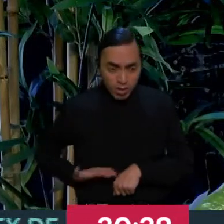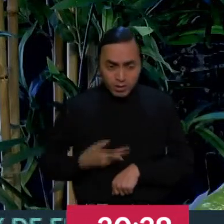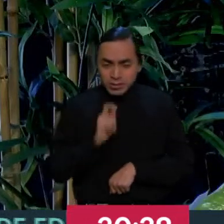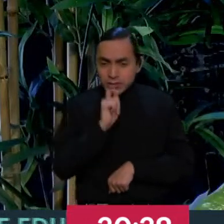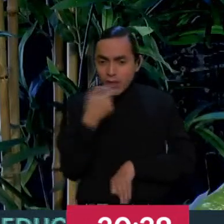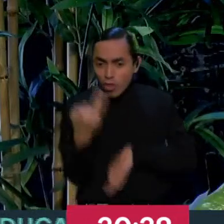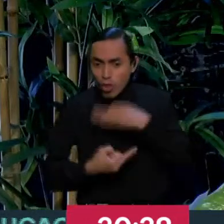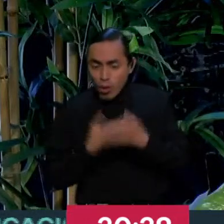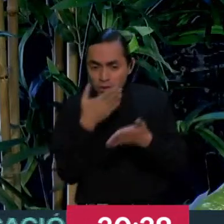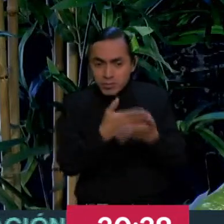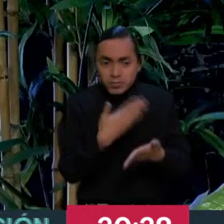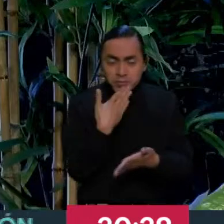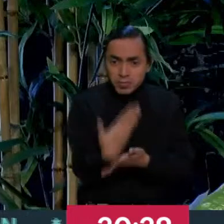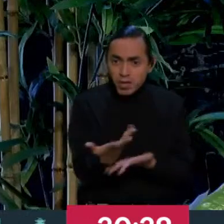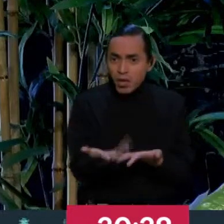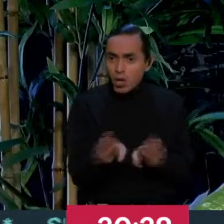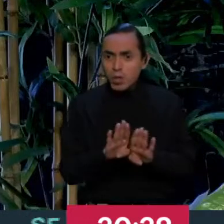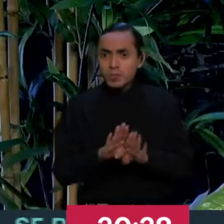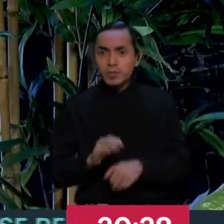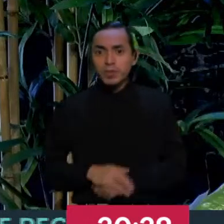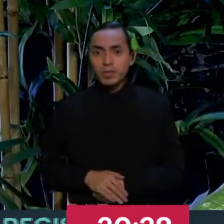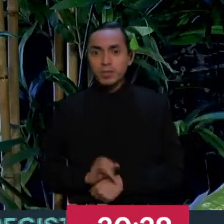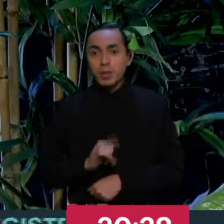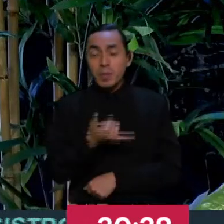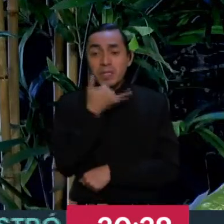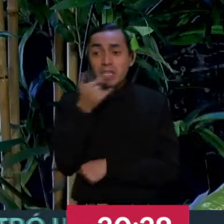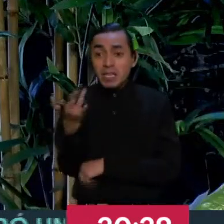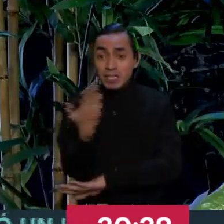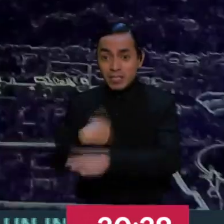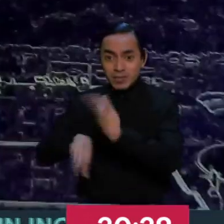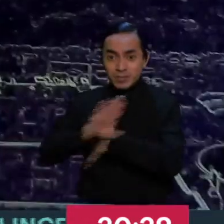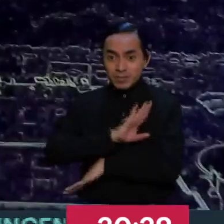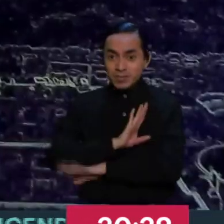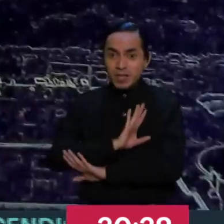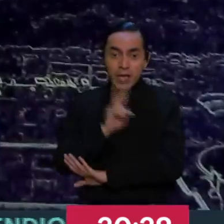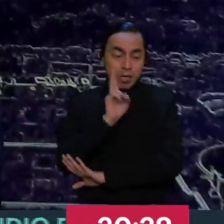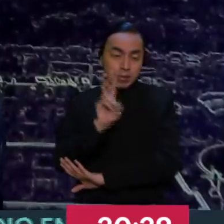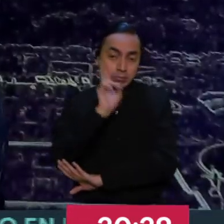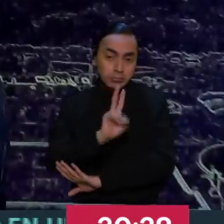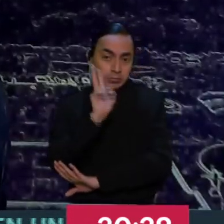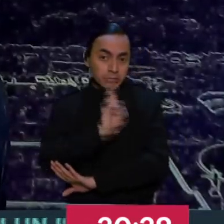Pues yo creo que me perdone Claudia, pero eso está por verse, ¿no?